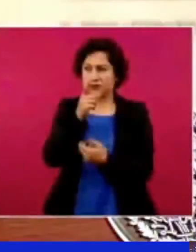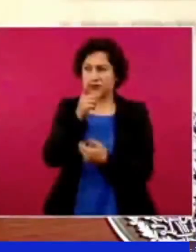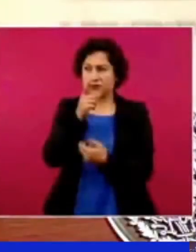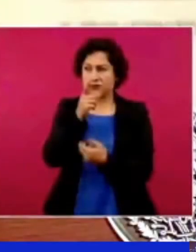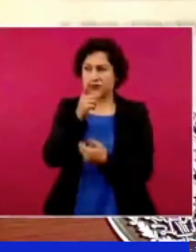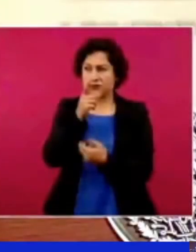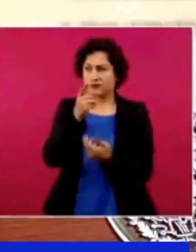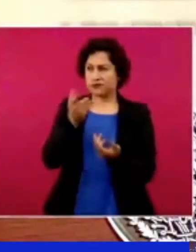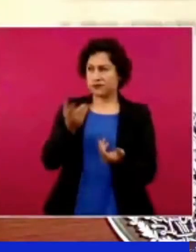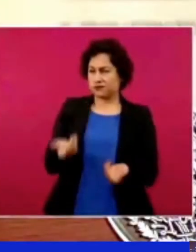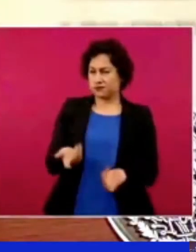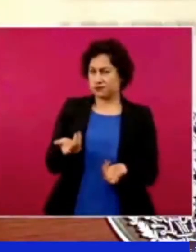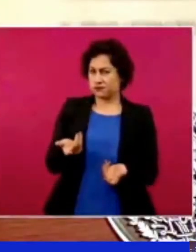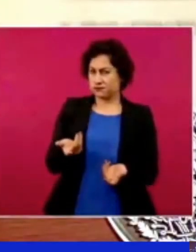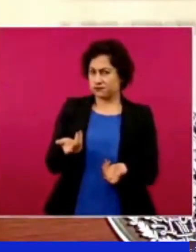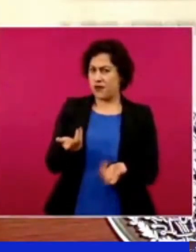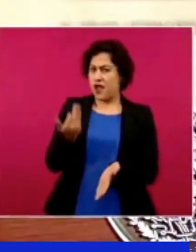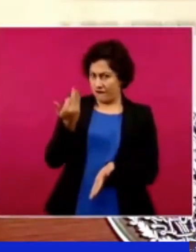Sevilla.